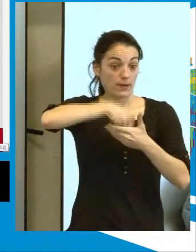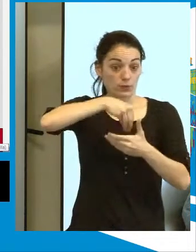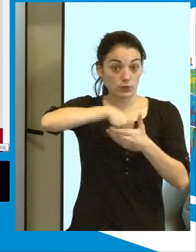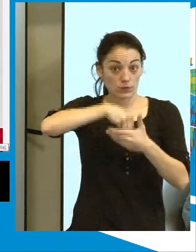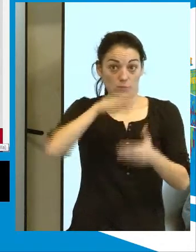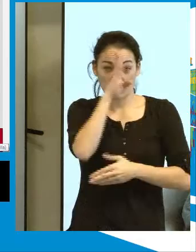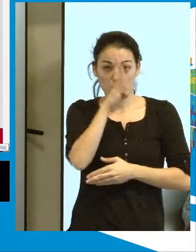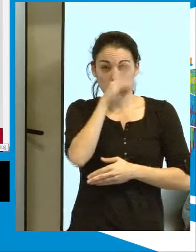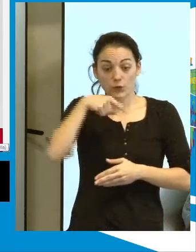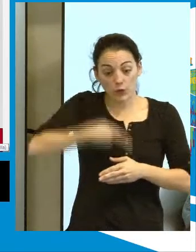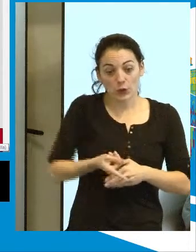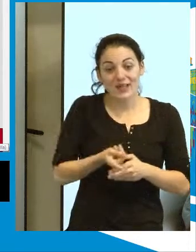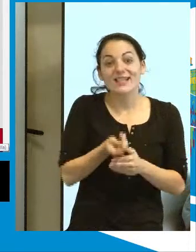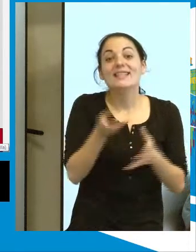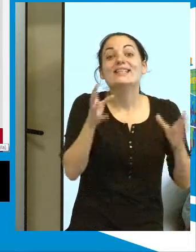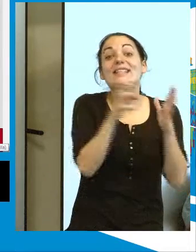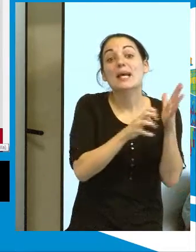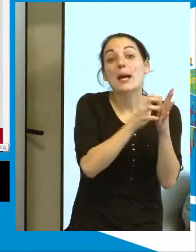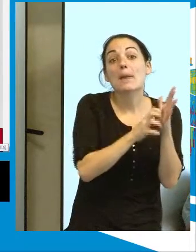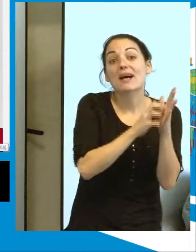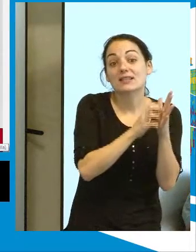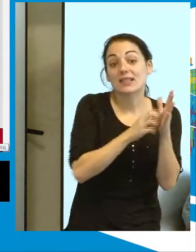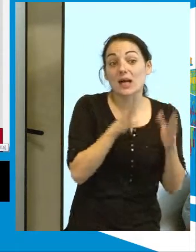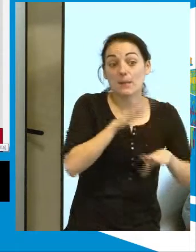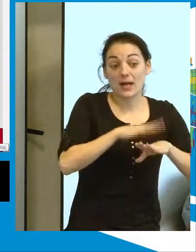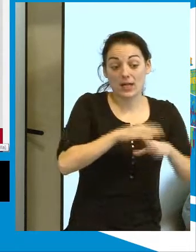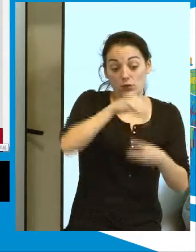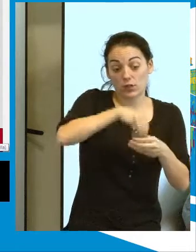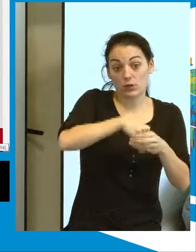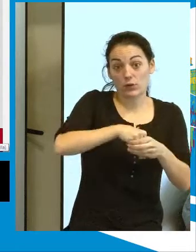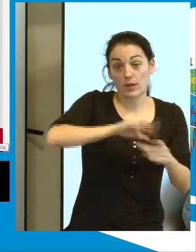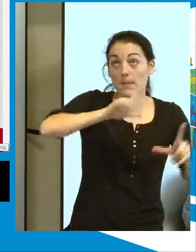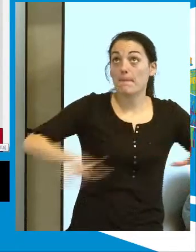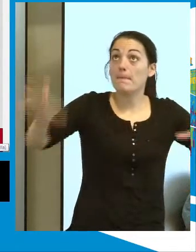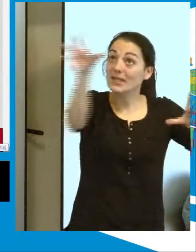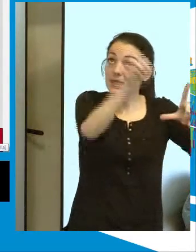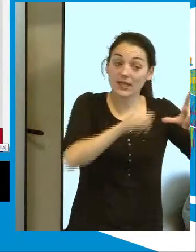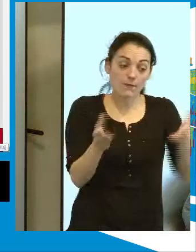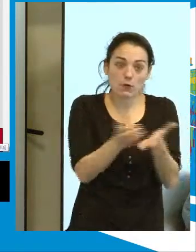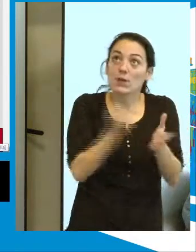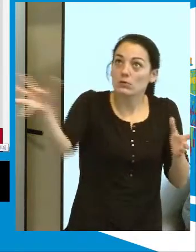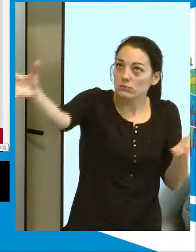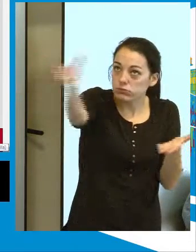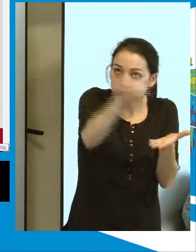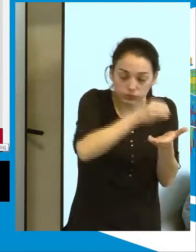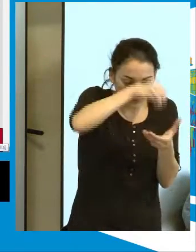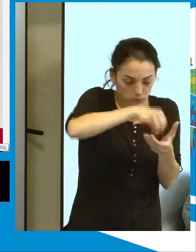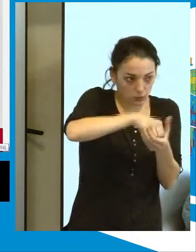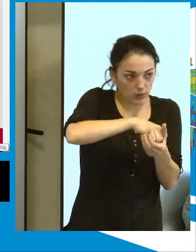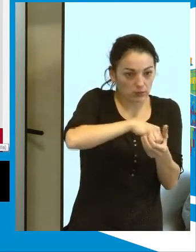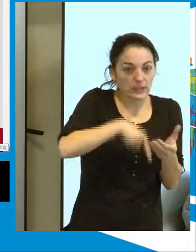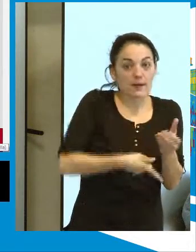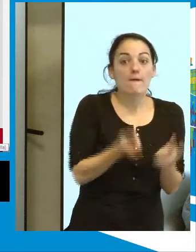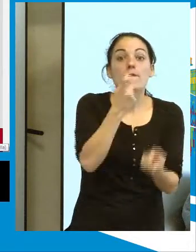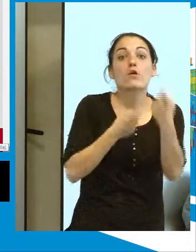sea más semántica, para que luego el lector de pantalla pueda coger toda esa información, pues si encuentra un formulario le va a describir de qué tipo es el